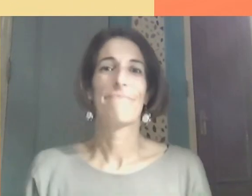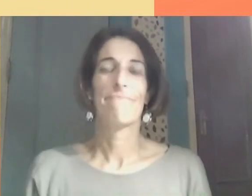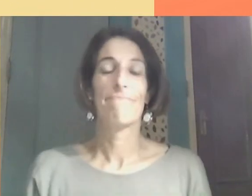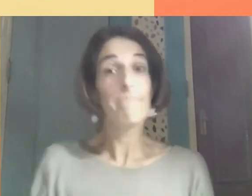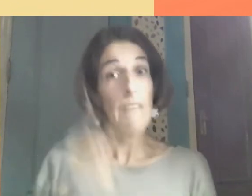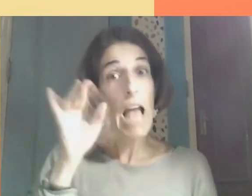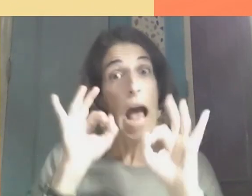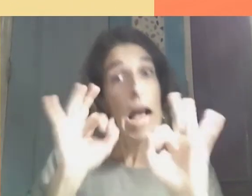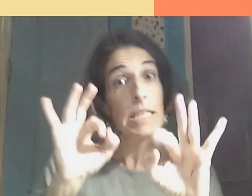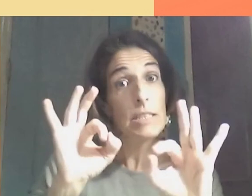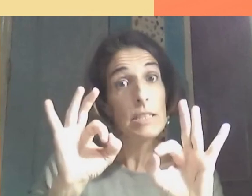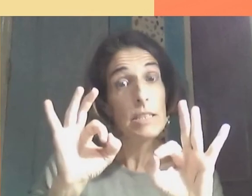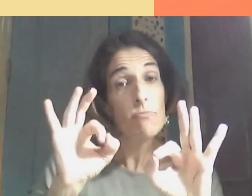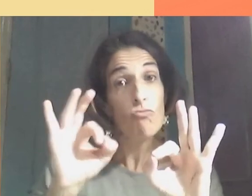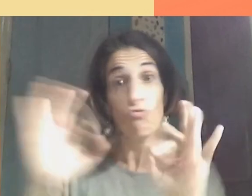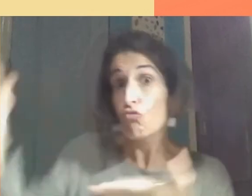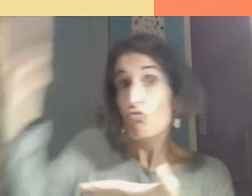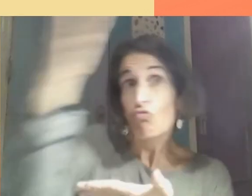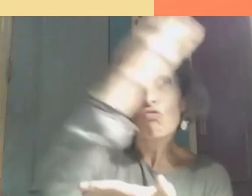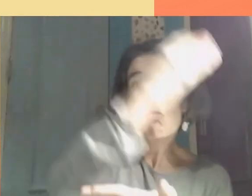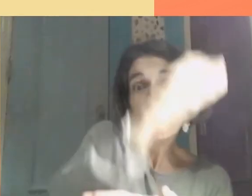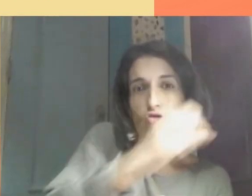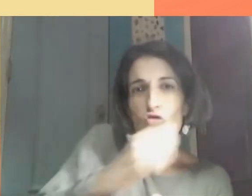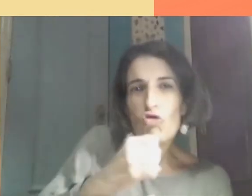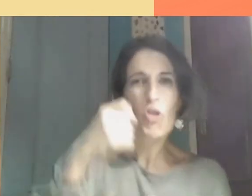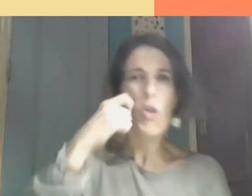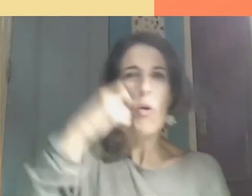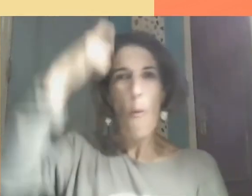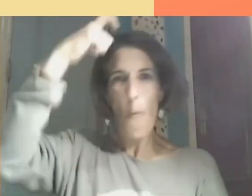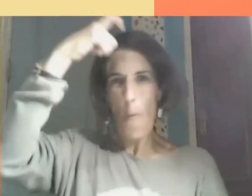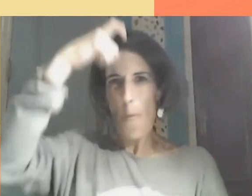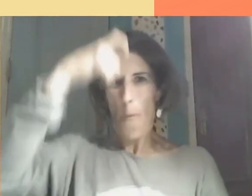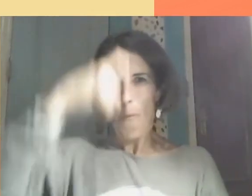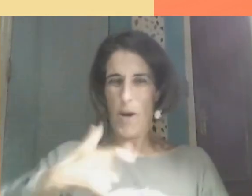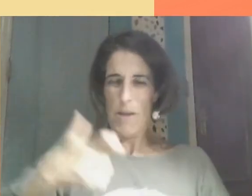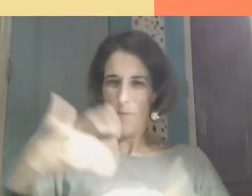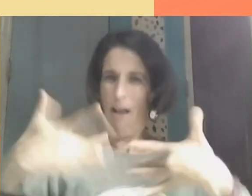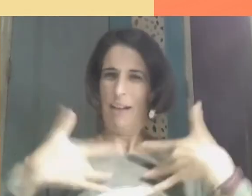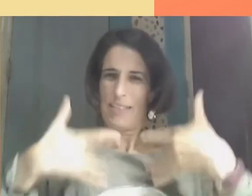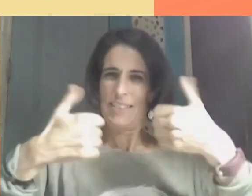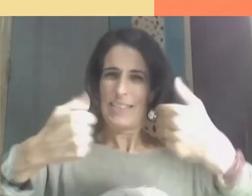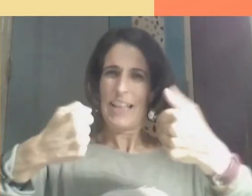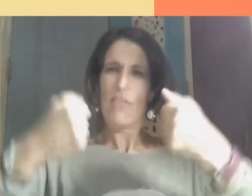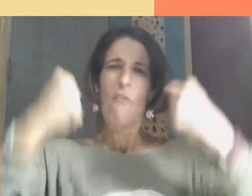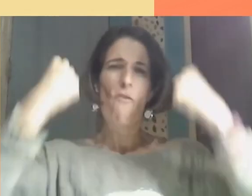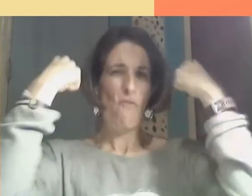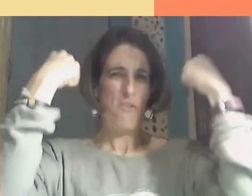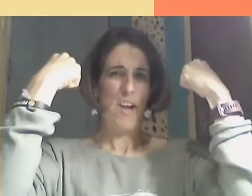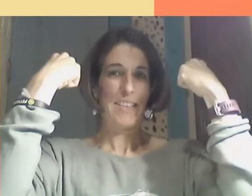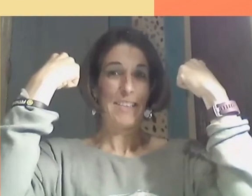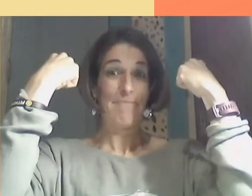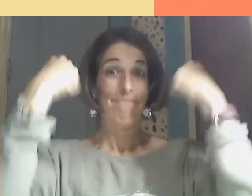de esta manera mantendremos nuestro cuerpo sano y fuerte